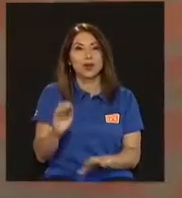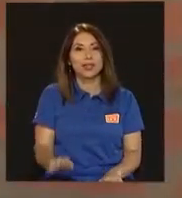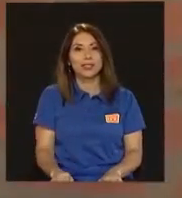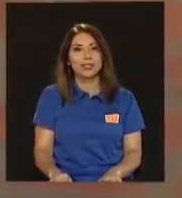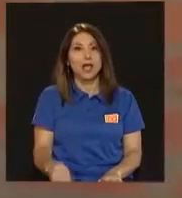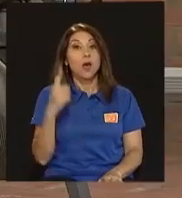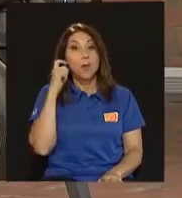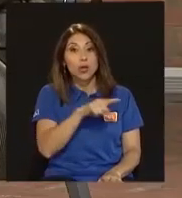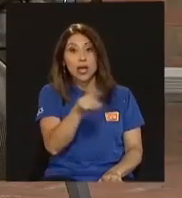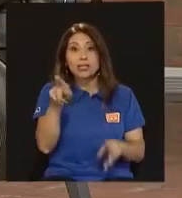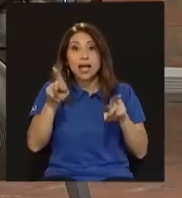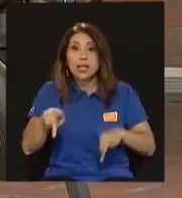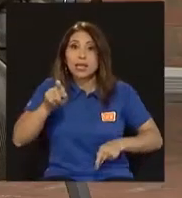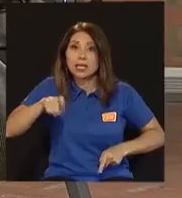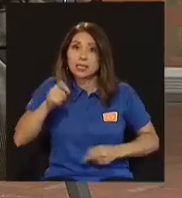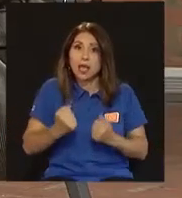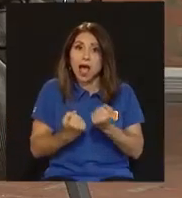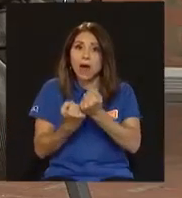de apoyo.